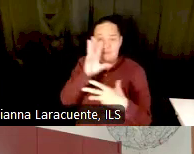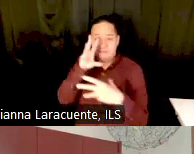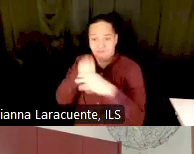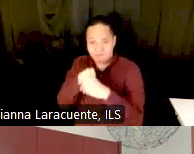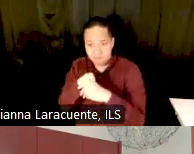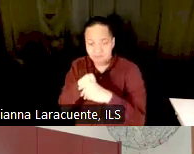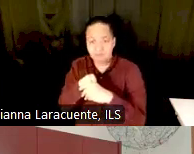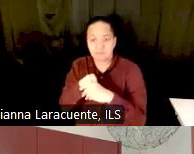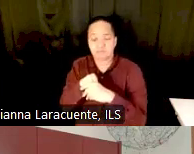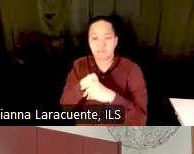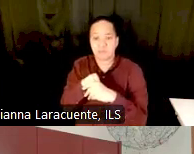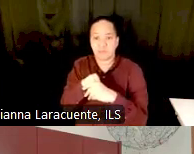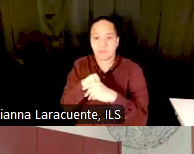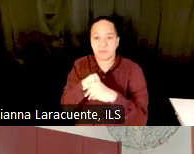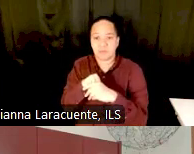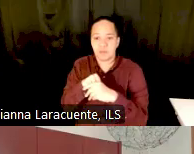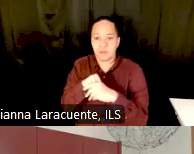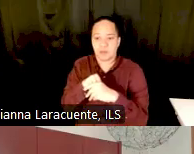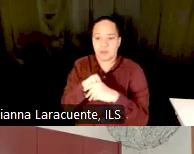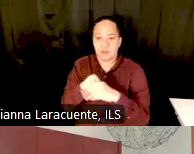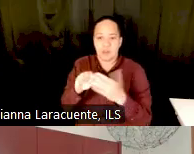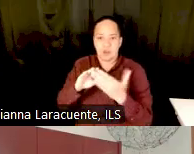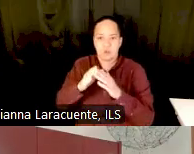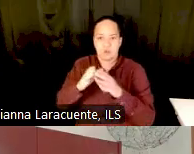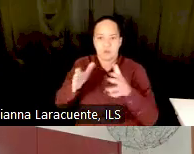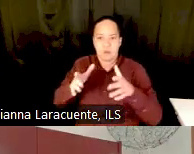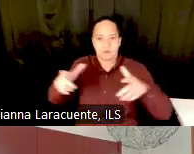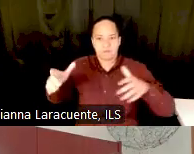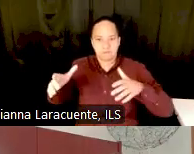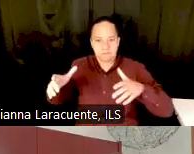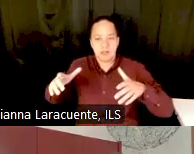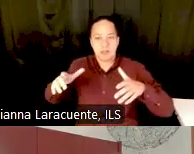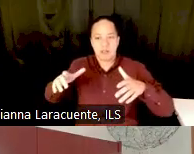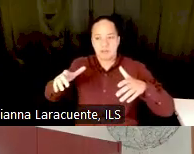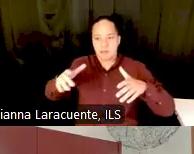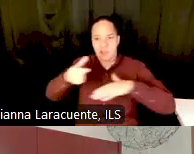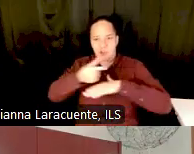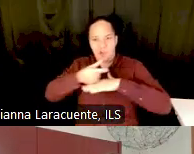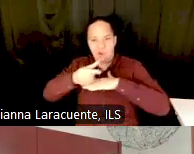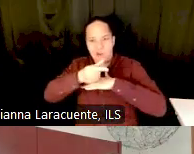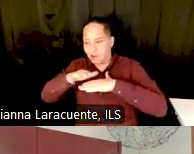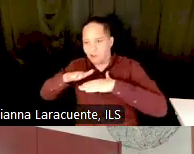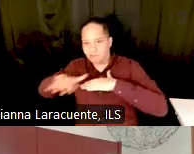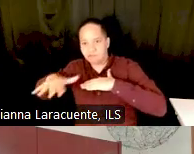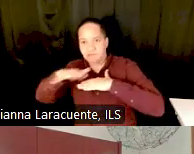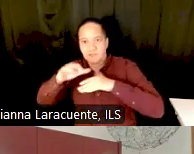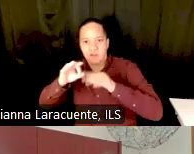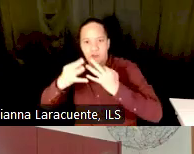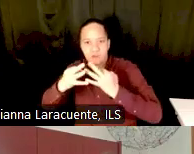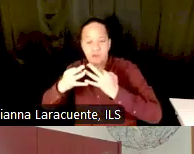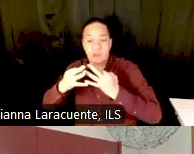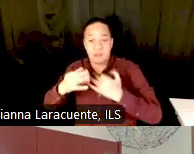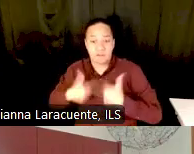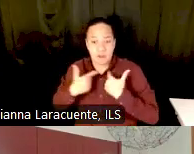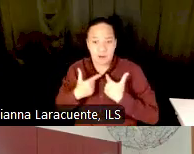comunidad, ¿verdad? Más geográfica donde la familia vive. Así que los problemas sociales